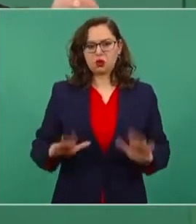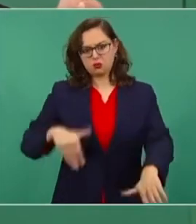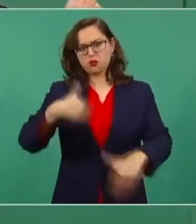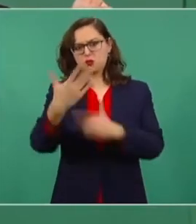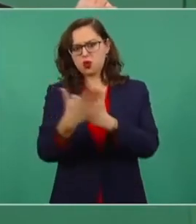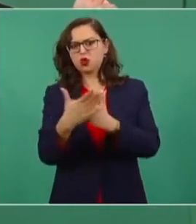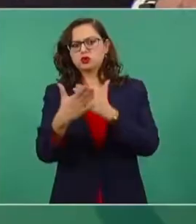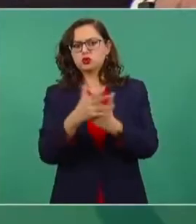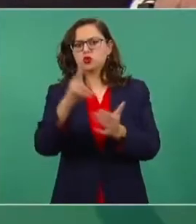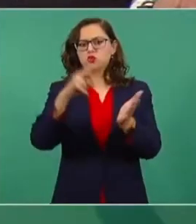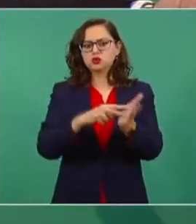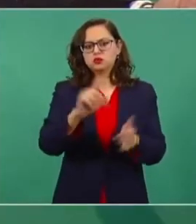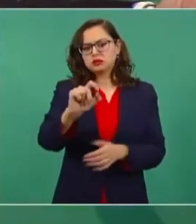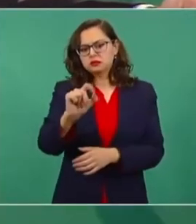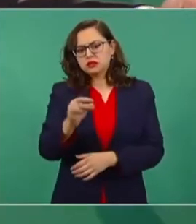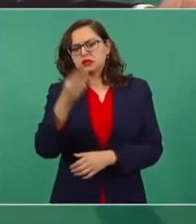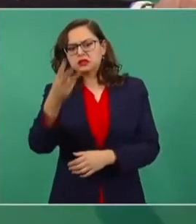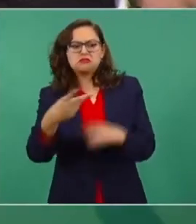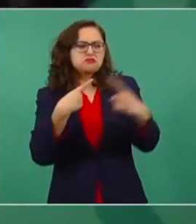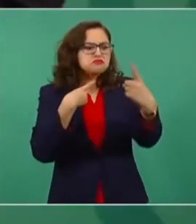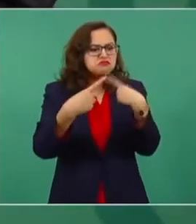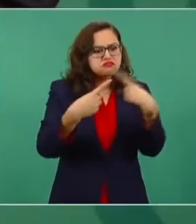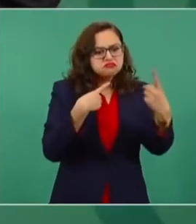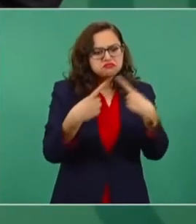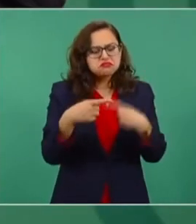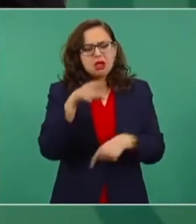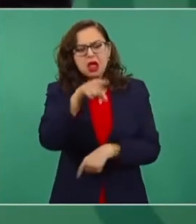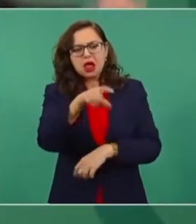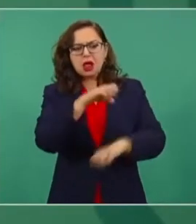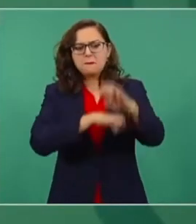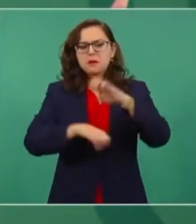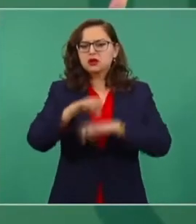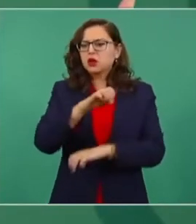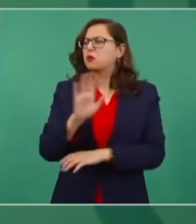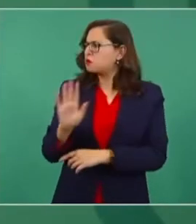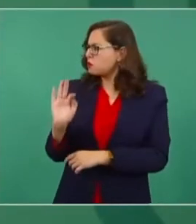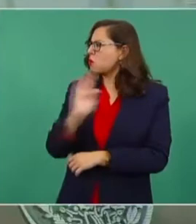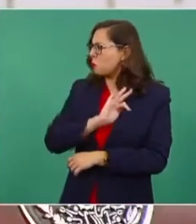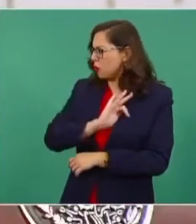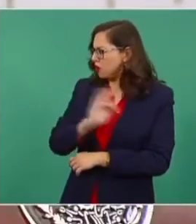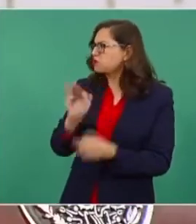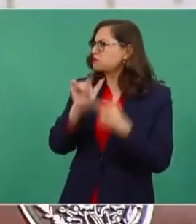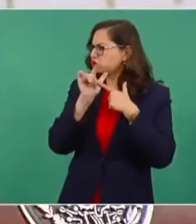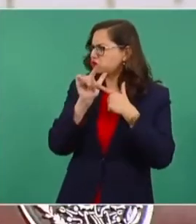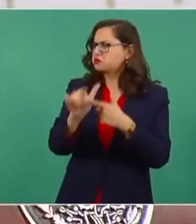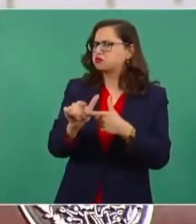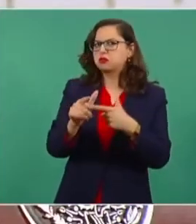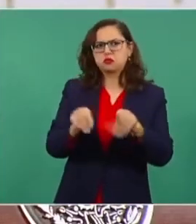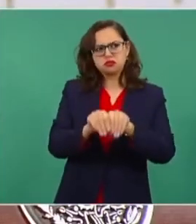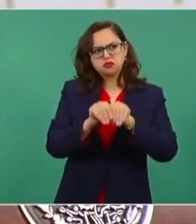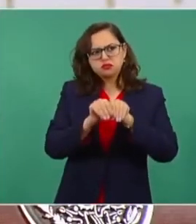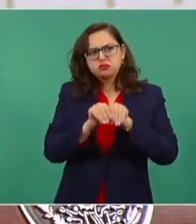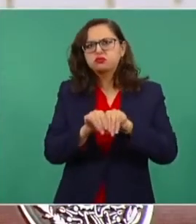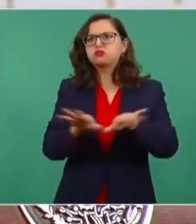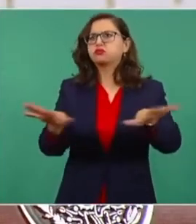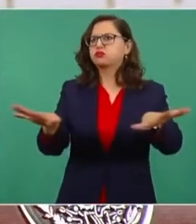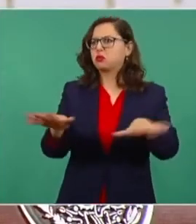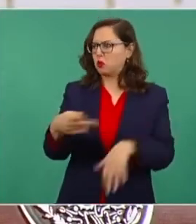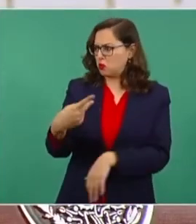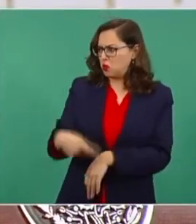se va a prestar el servicio, que es una empresa mexicana,